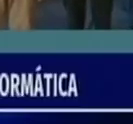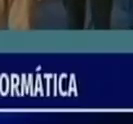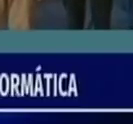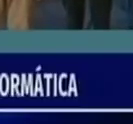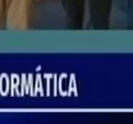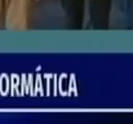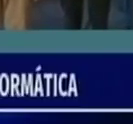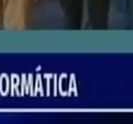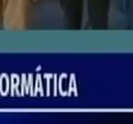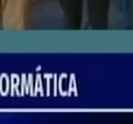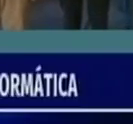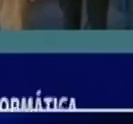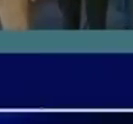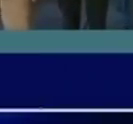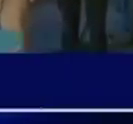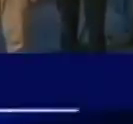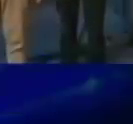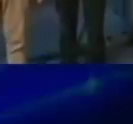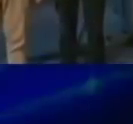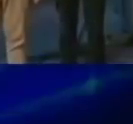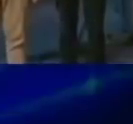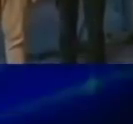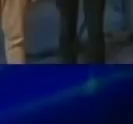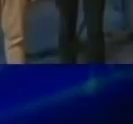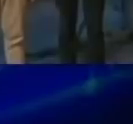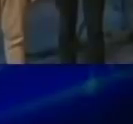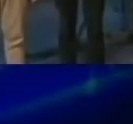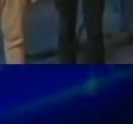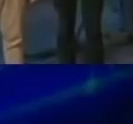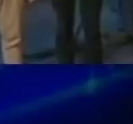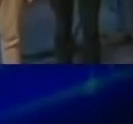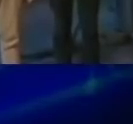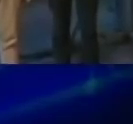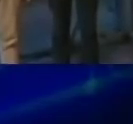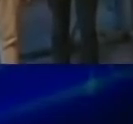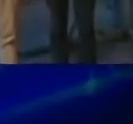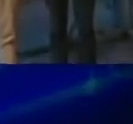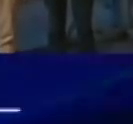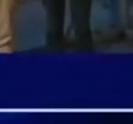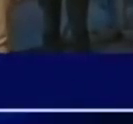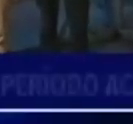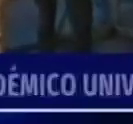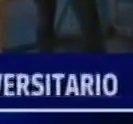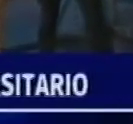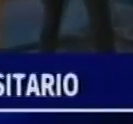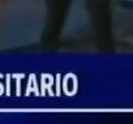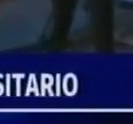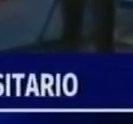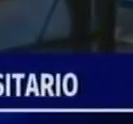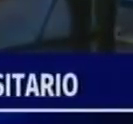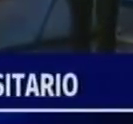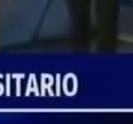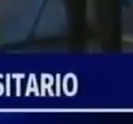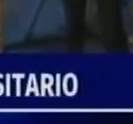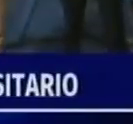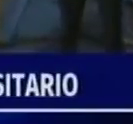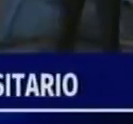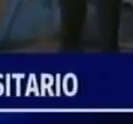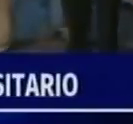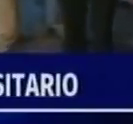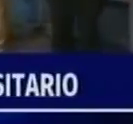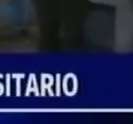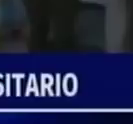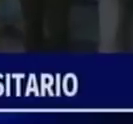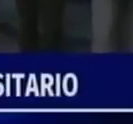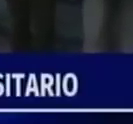el cuarto satélite que vamos a lanzar junto a China muy pronto, pues. Estamos ya en proceso de las